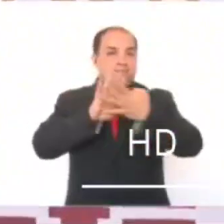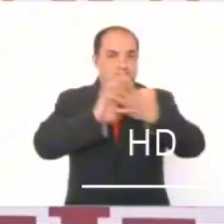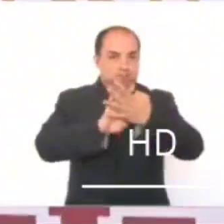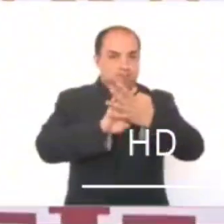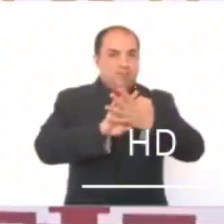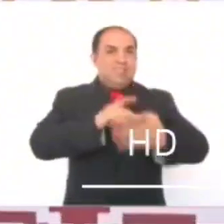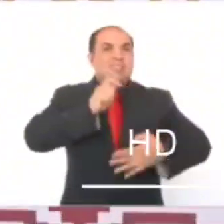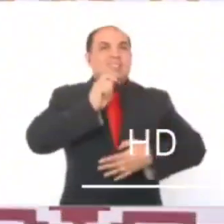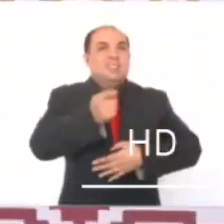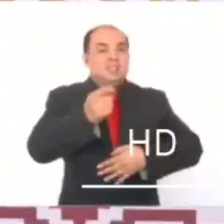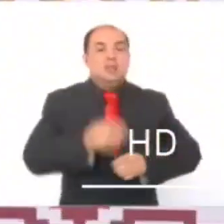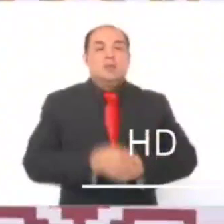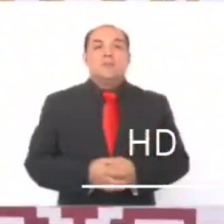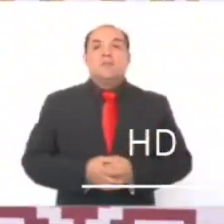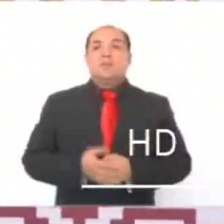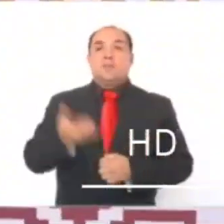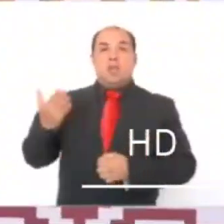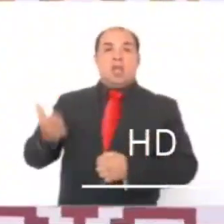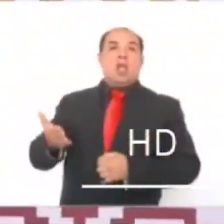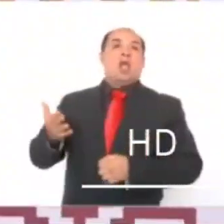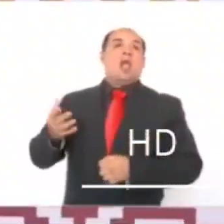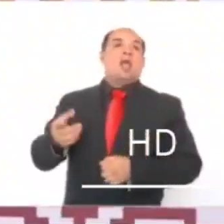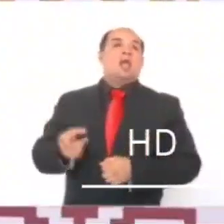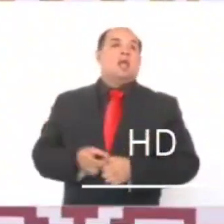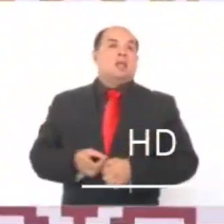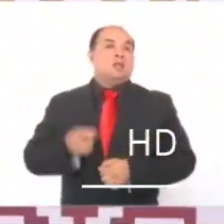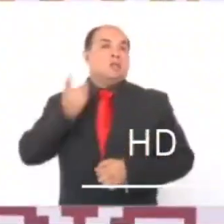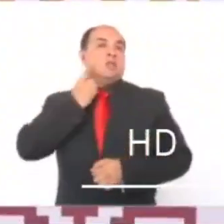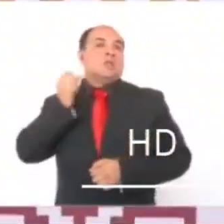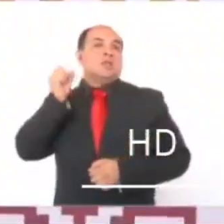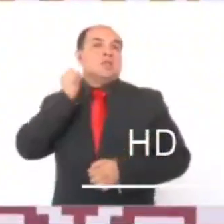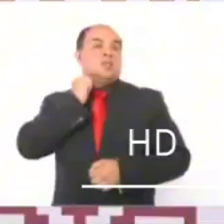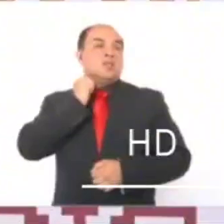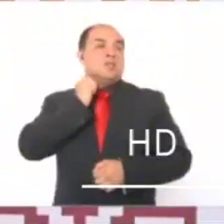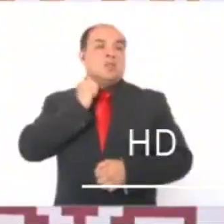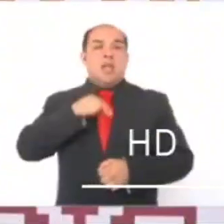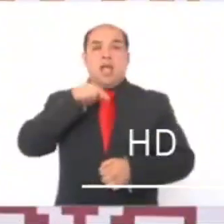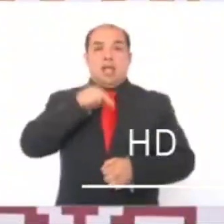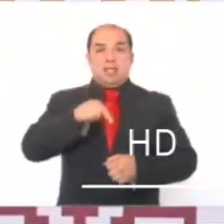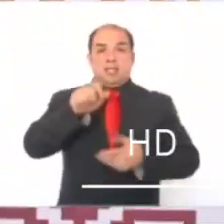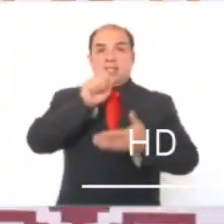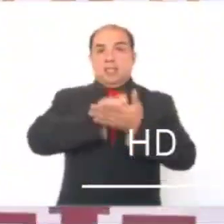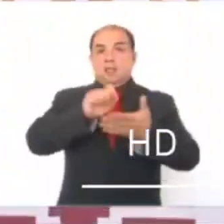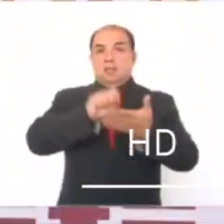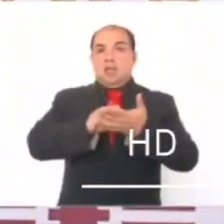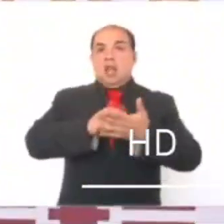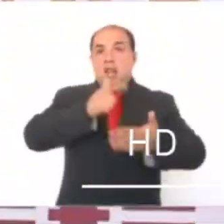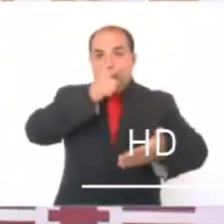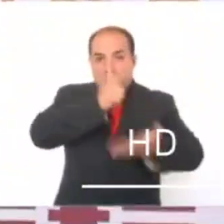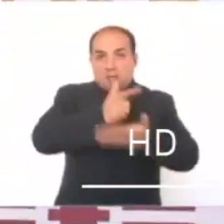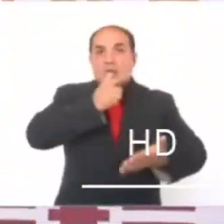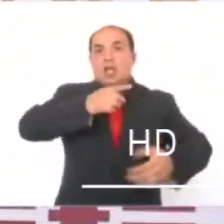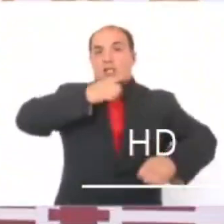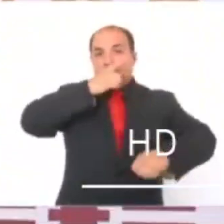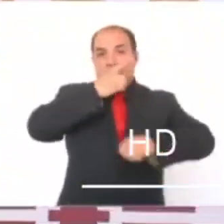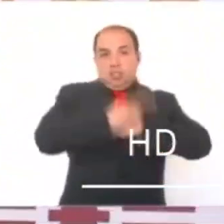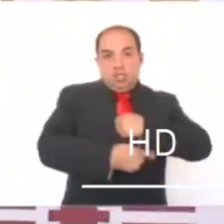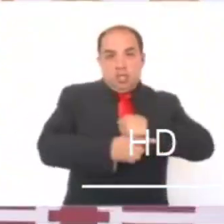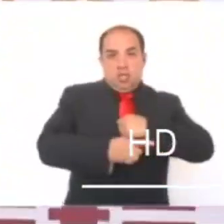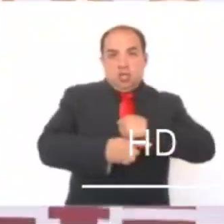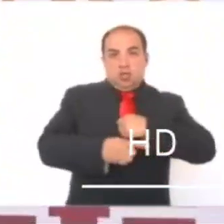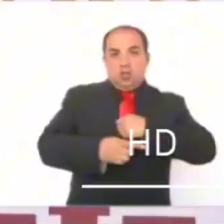quiere decir que la legisladora y el legislador están marcando aquí la gravedad del daño